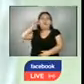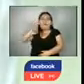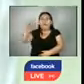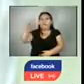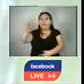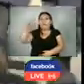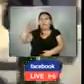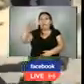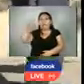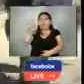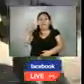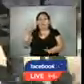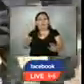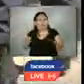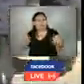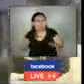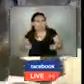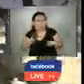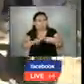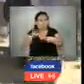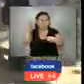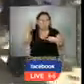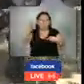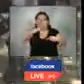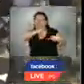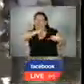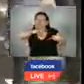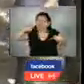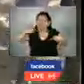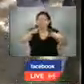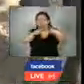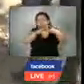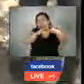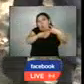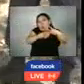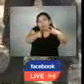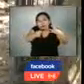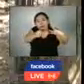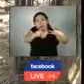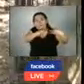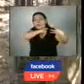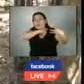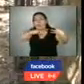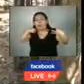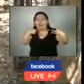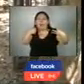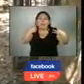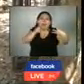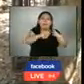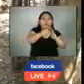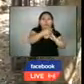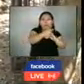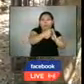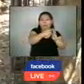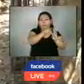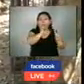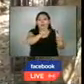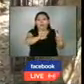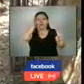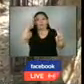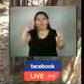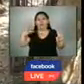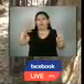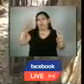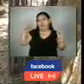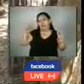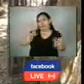Martínez Amaya está siendo acusado por los delitos de homicidio agravado y homicidio agravado imperfecto en dos personas más. Según la fiscal, la